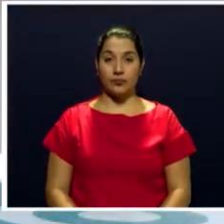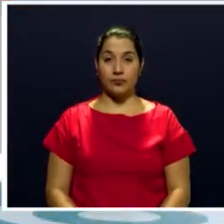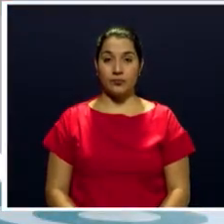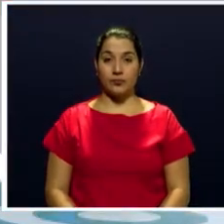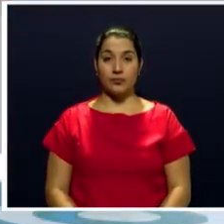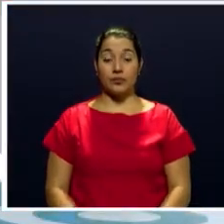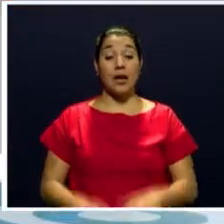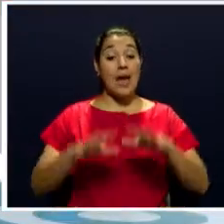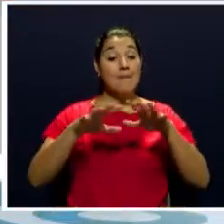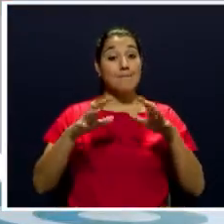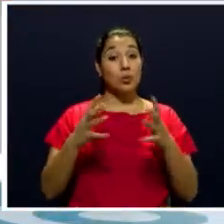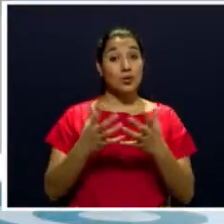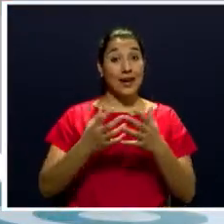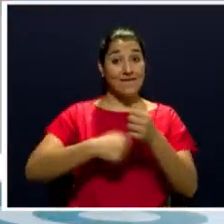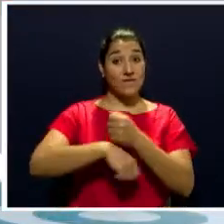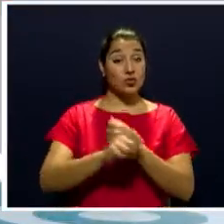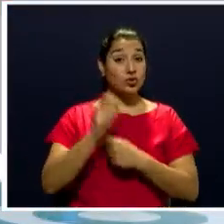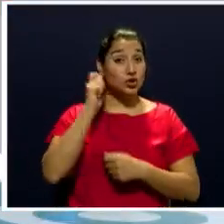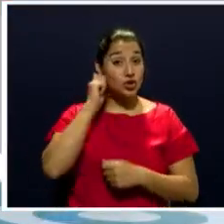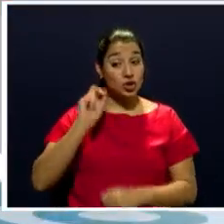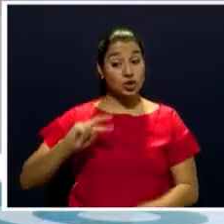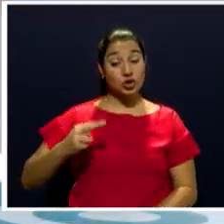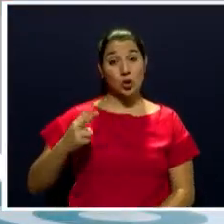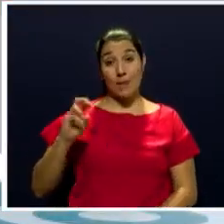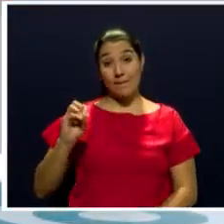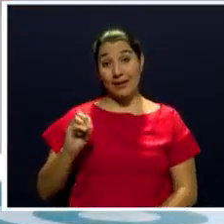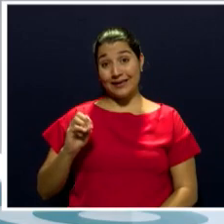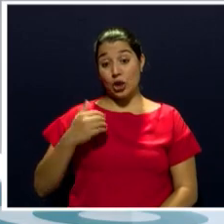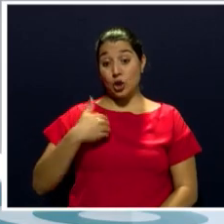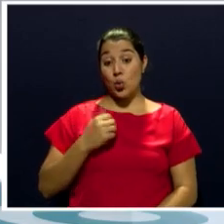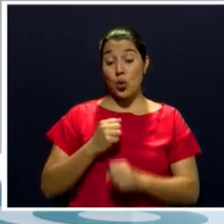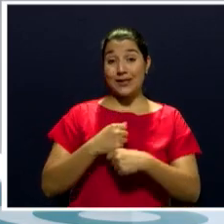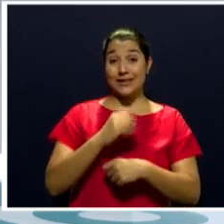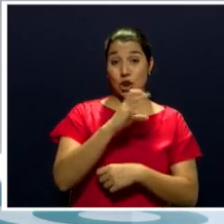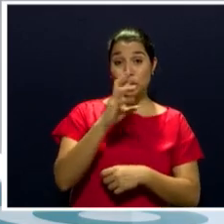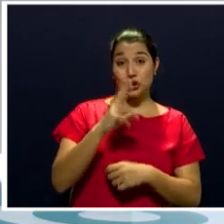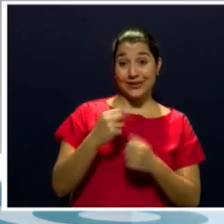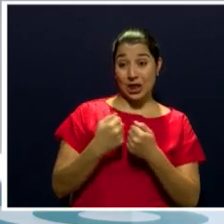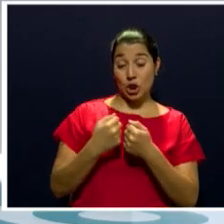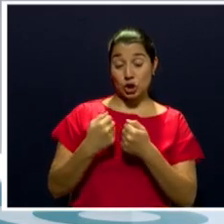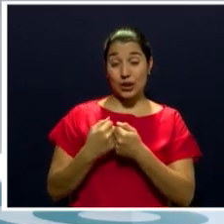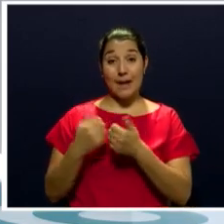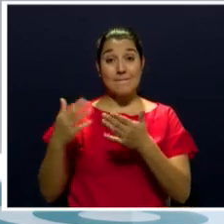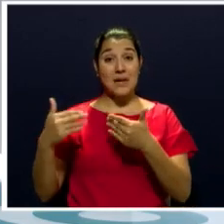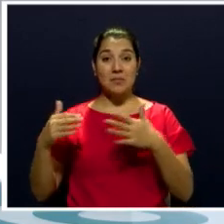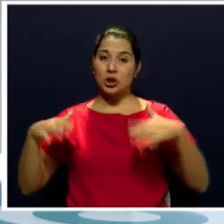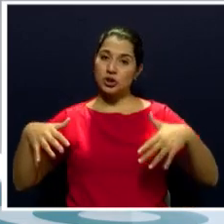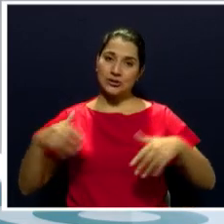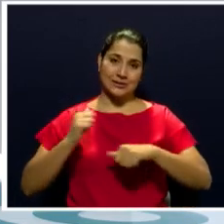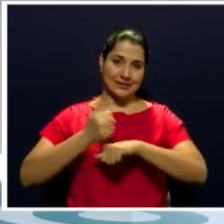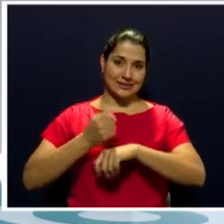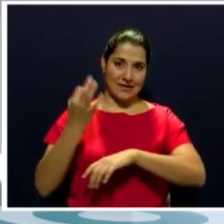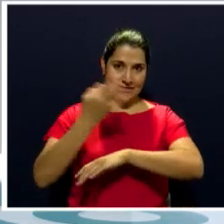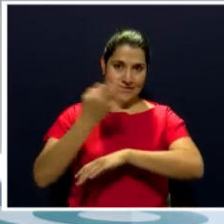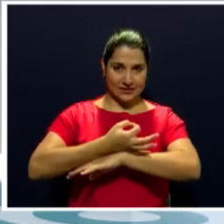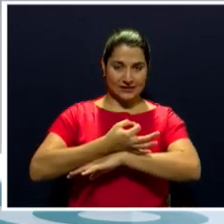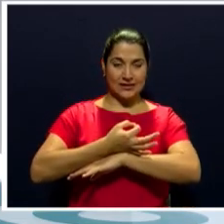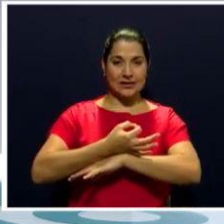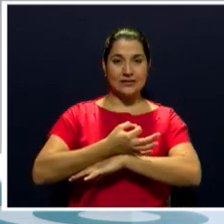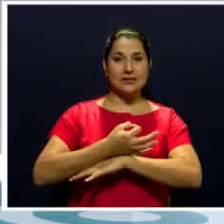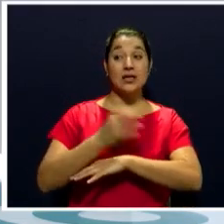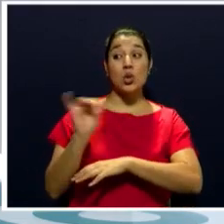Y el Mundial Femenino Sub-20 que deben realizar Costa Rica y Panamá aún sigue sin fecha. Inclusive desde